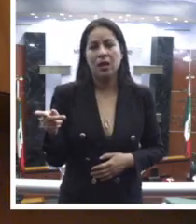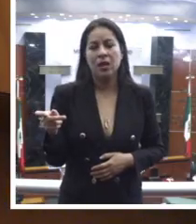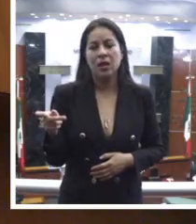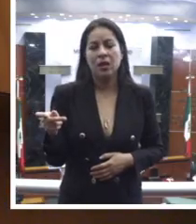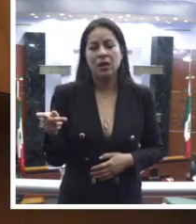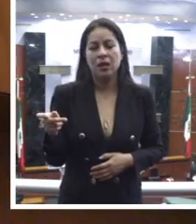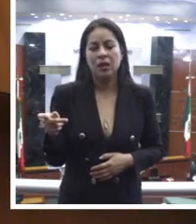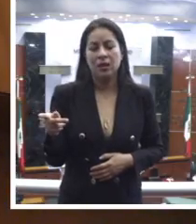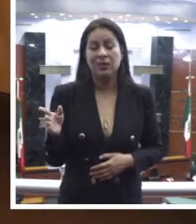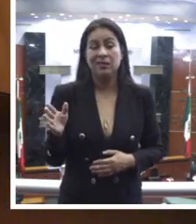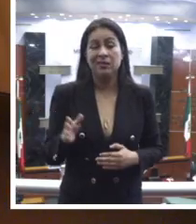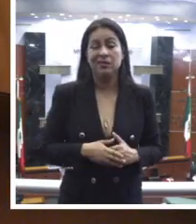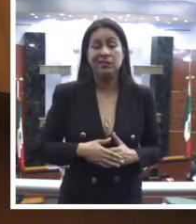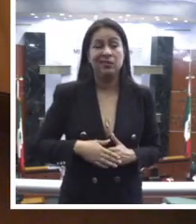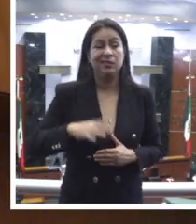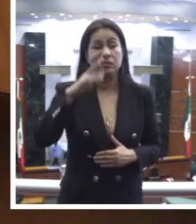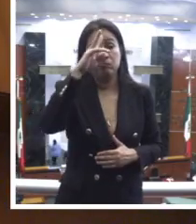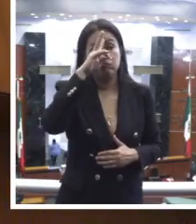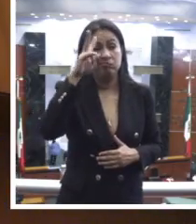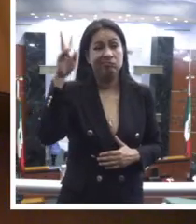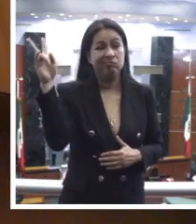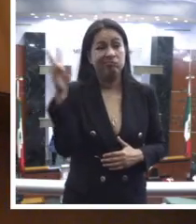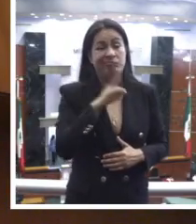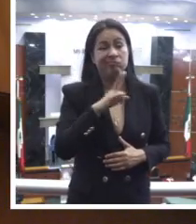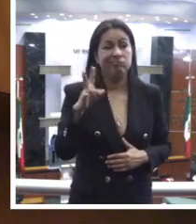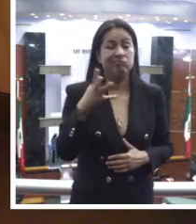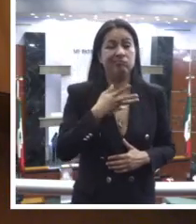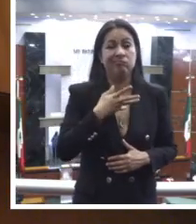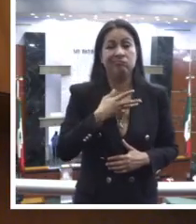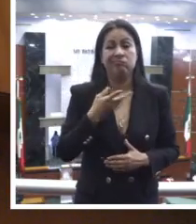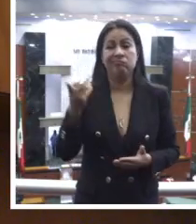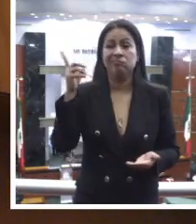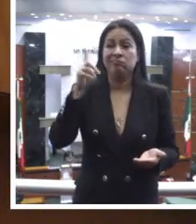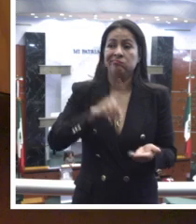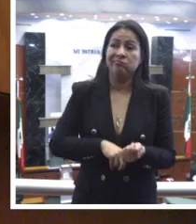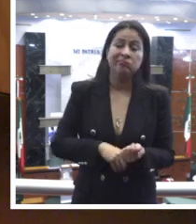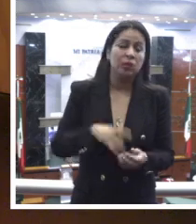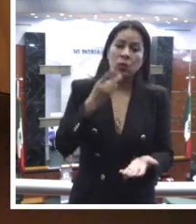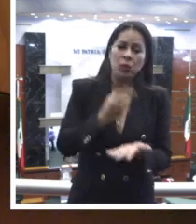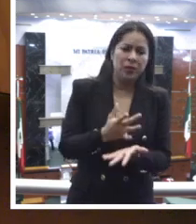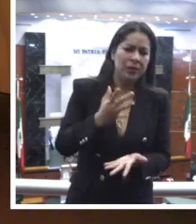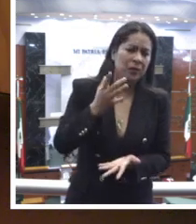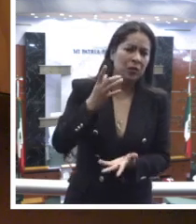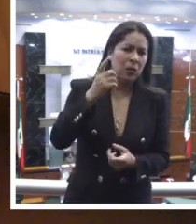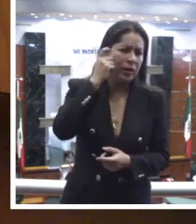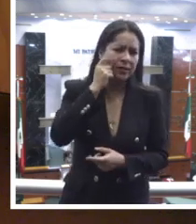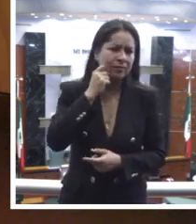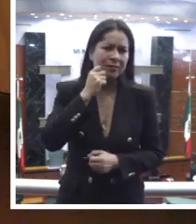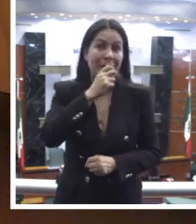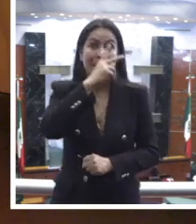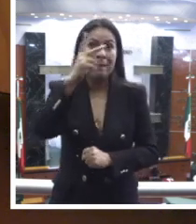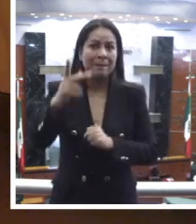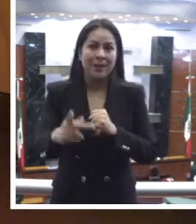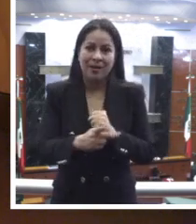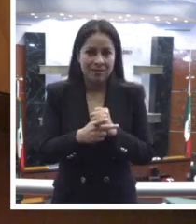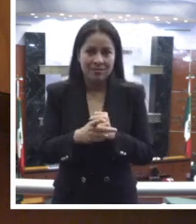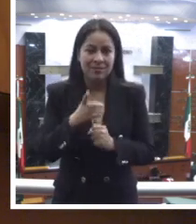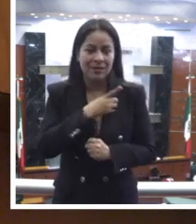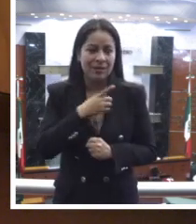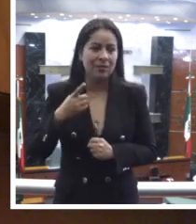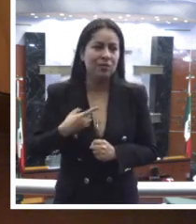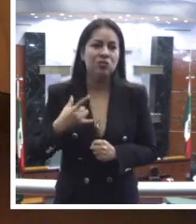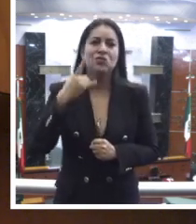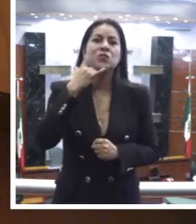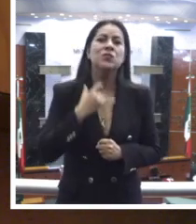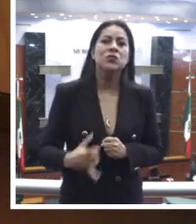es el principal mal que tenemos, no solamente en Guerrero, sino en el país. Es por lo que debemos estar